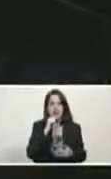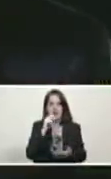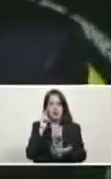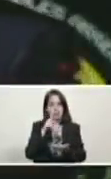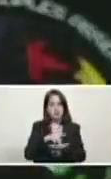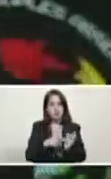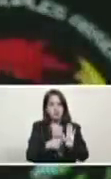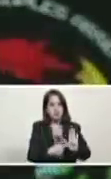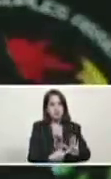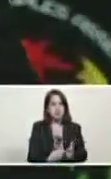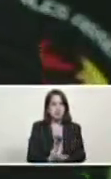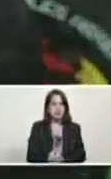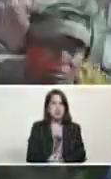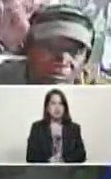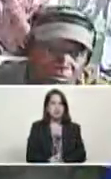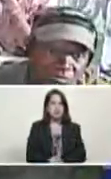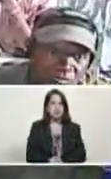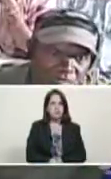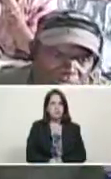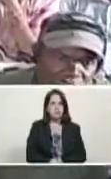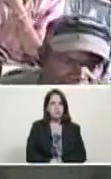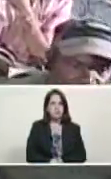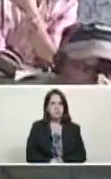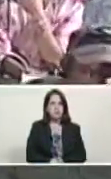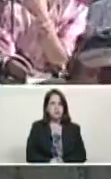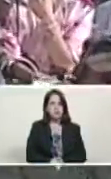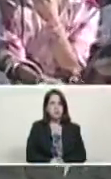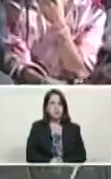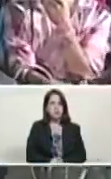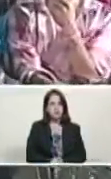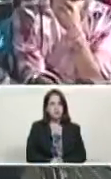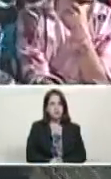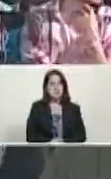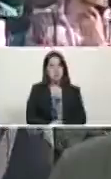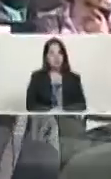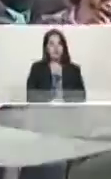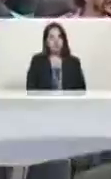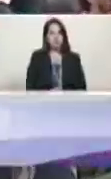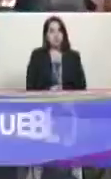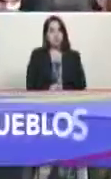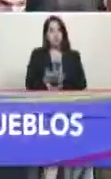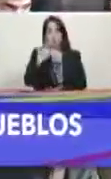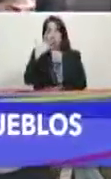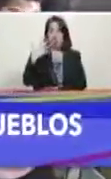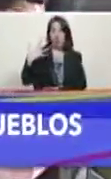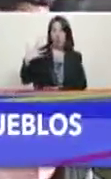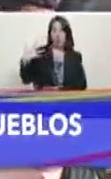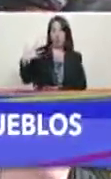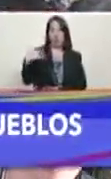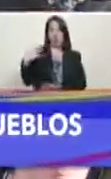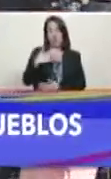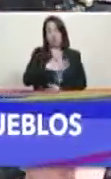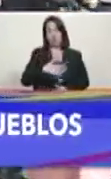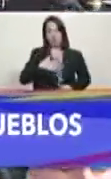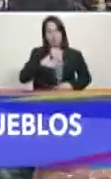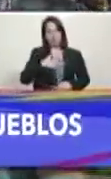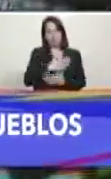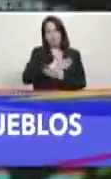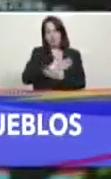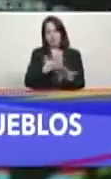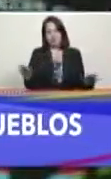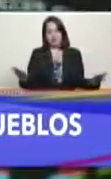de la republica bueno es un orgullo un placer enorme